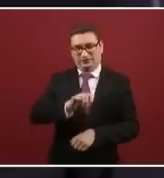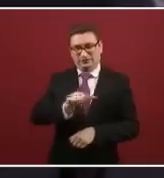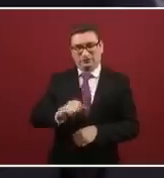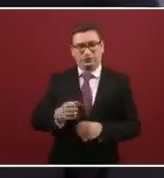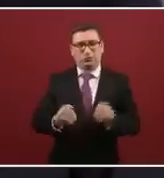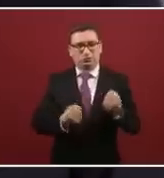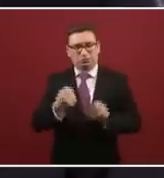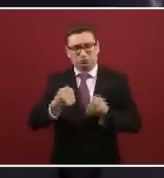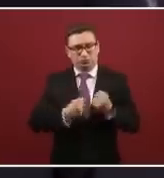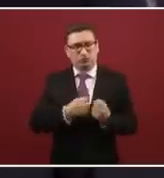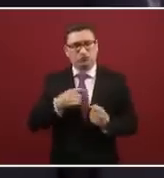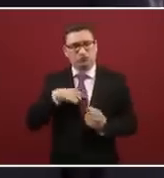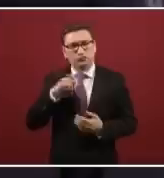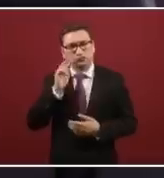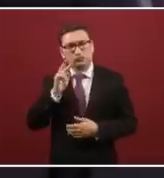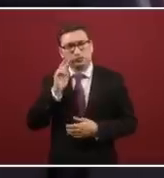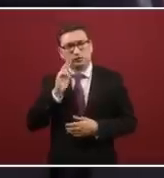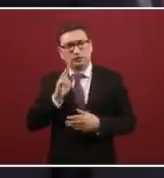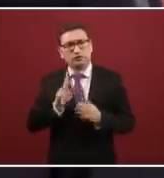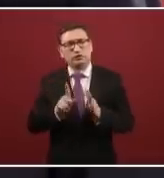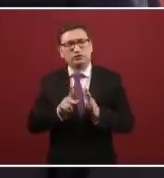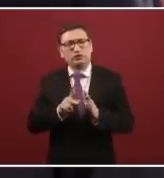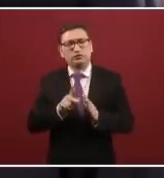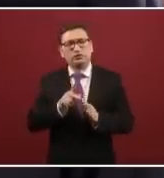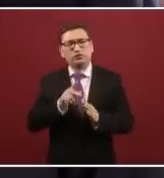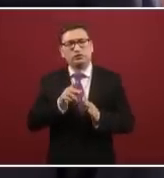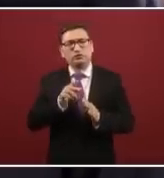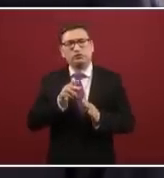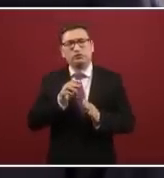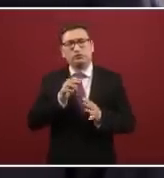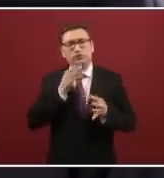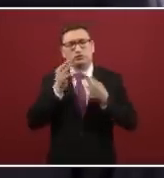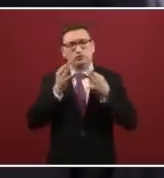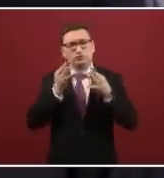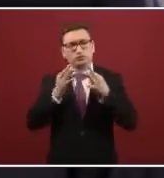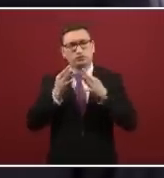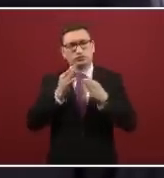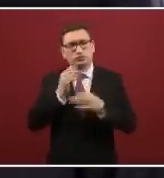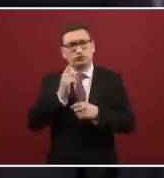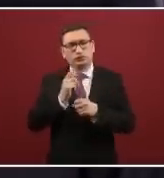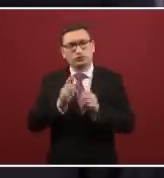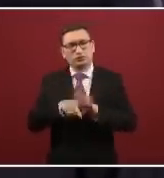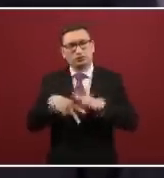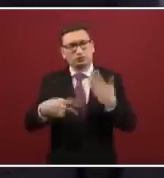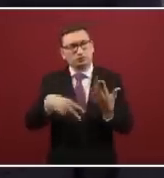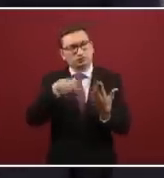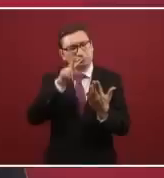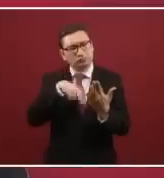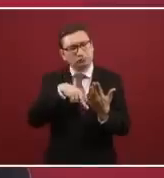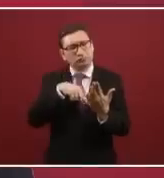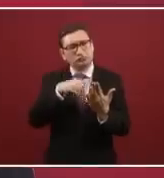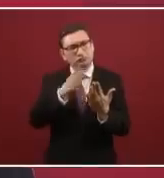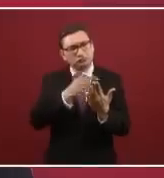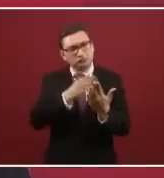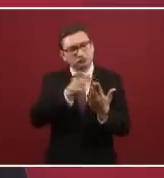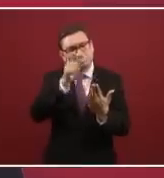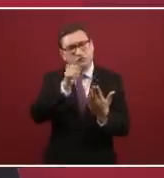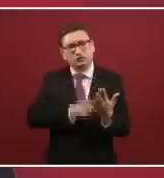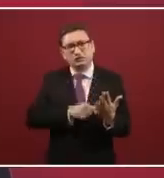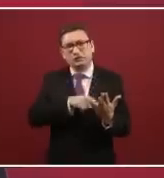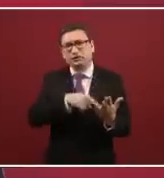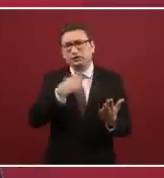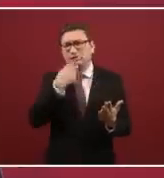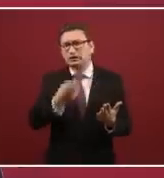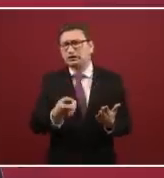empiezo a ver las noticias y me encuentro una columna de,